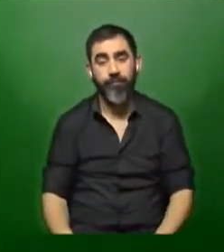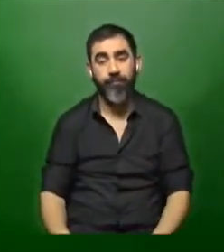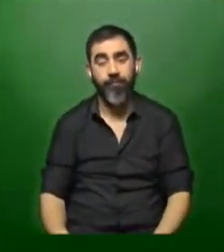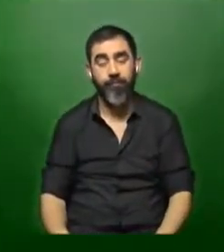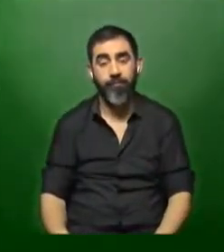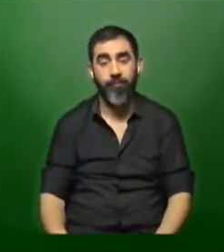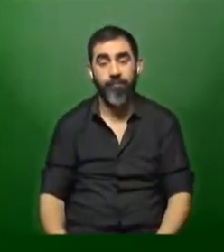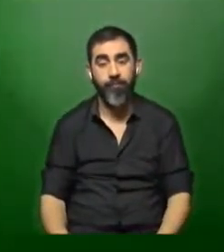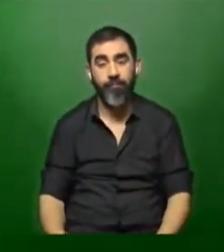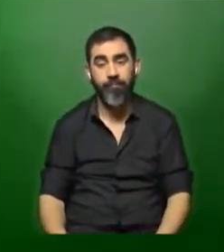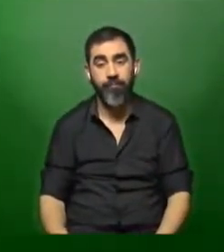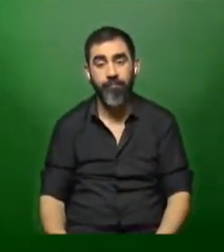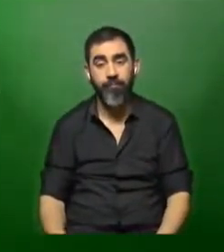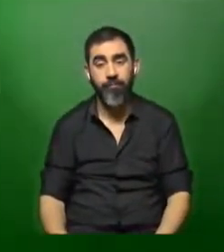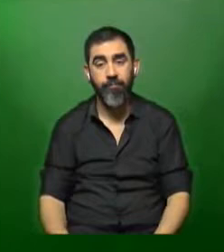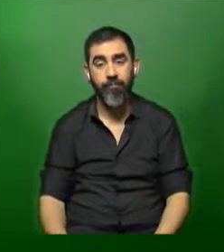uso de rejas.